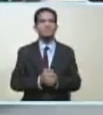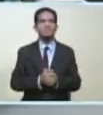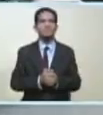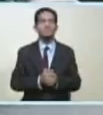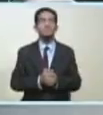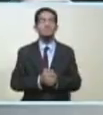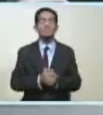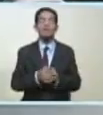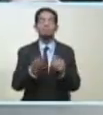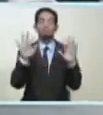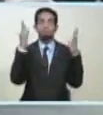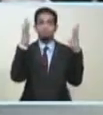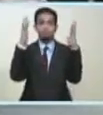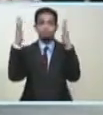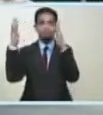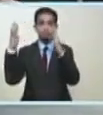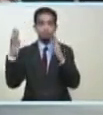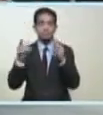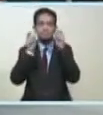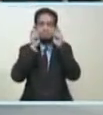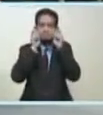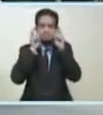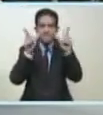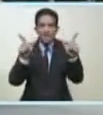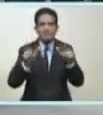Es heroica, admirable.